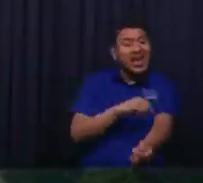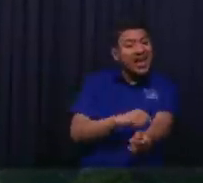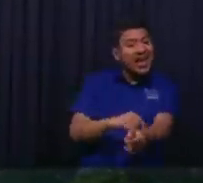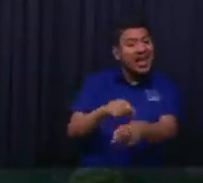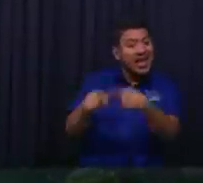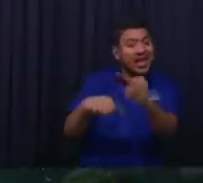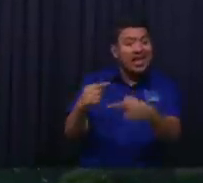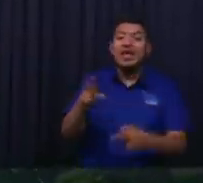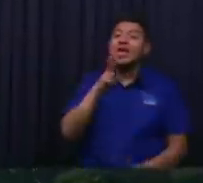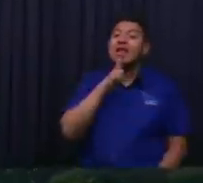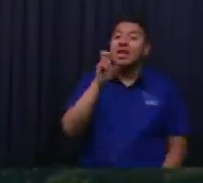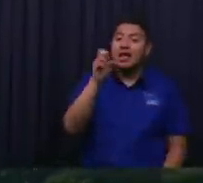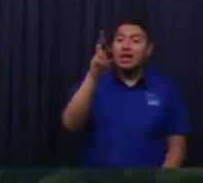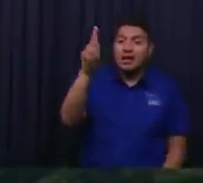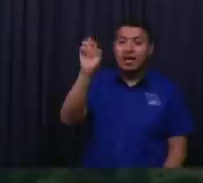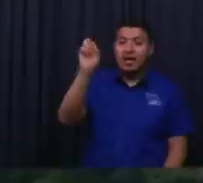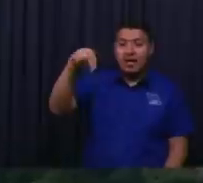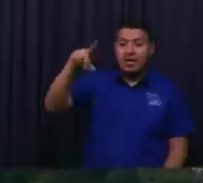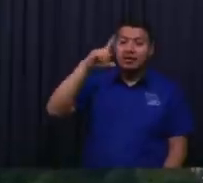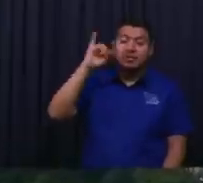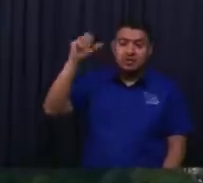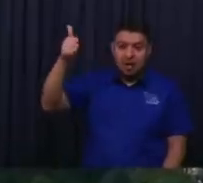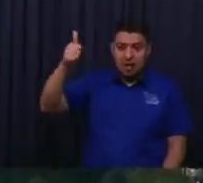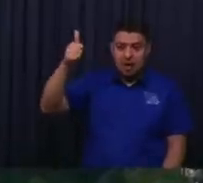Por eso es que nosotros tenemos que derramar la sangre.